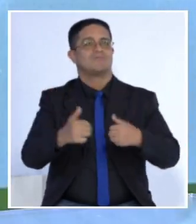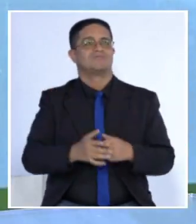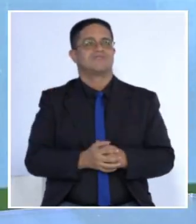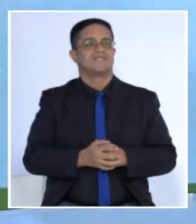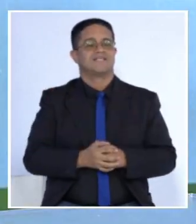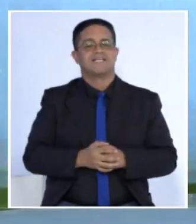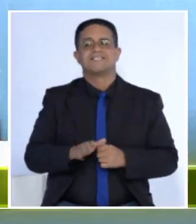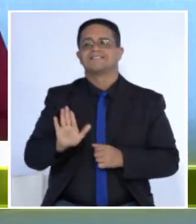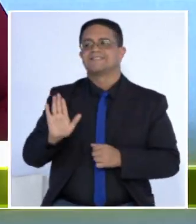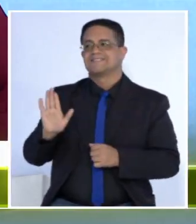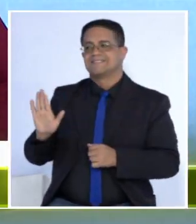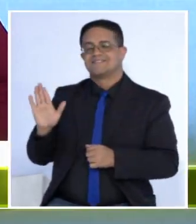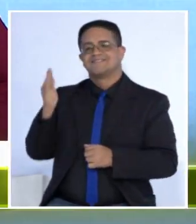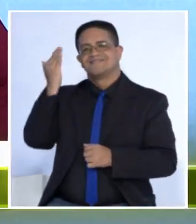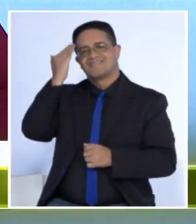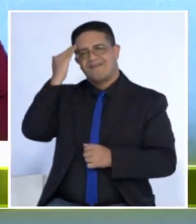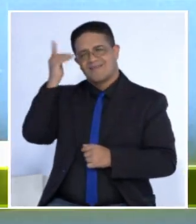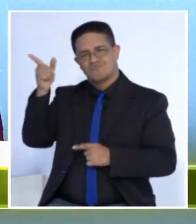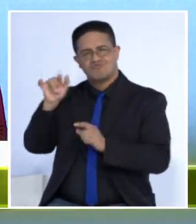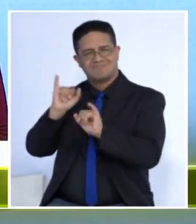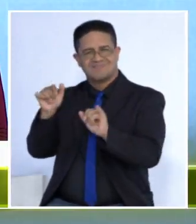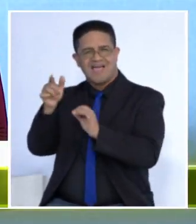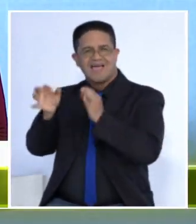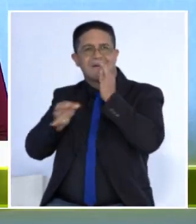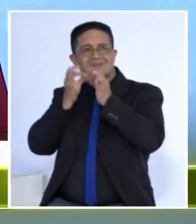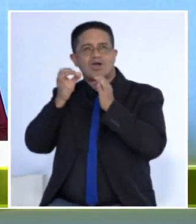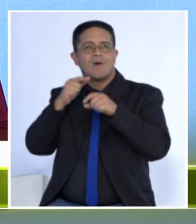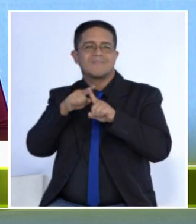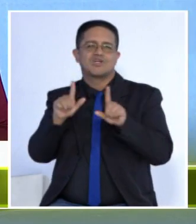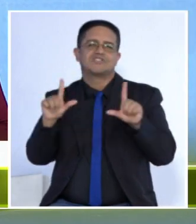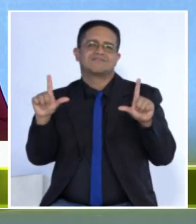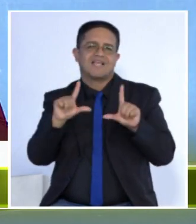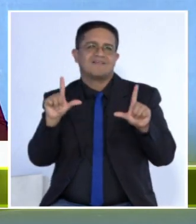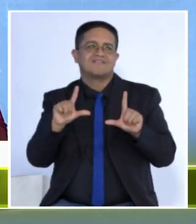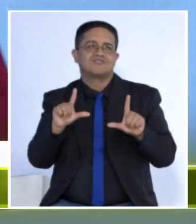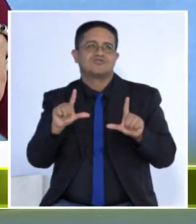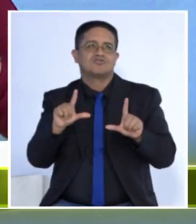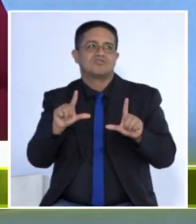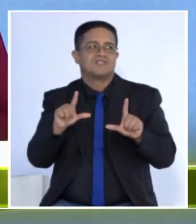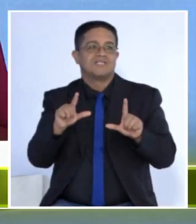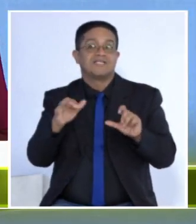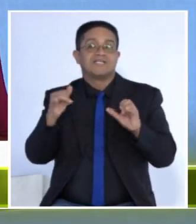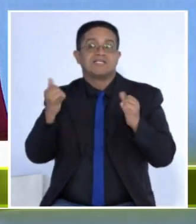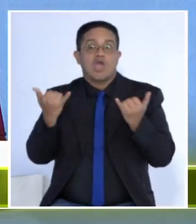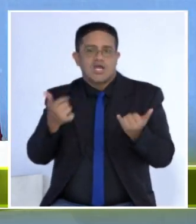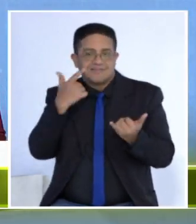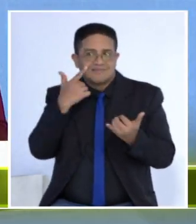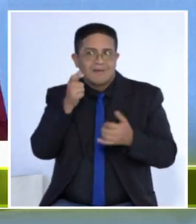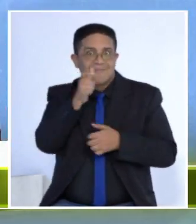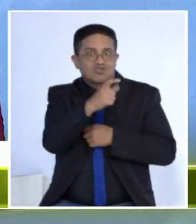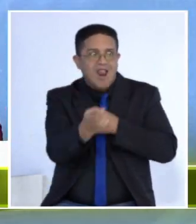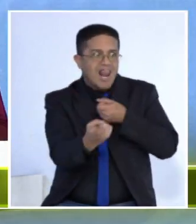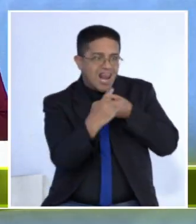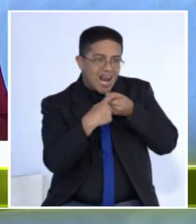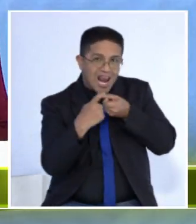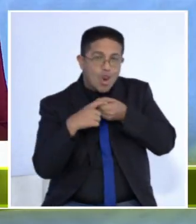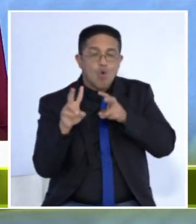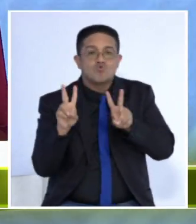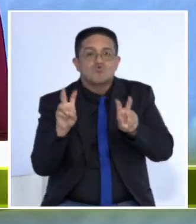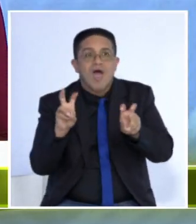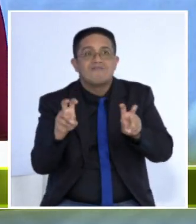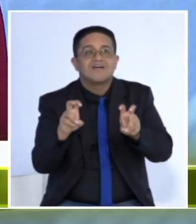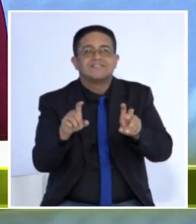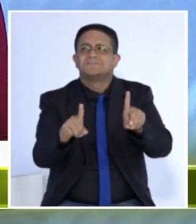Doctora, sabemos que ya lo explicamos, pero esto es televisión y también en redes se pueden estar conectando en este momento muchas personas nuevas. Y nos